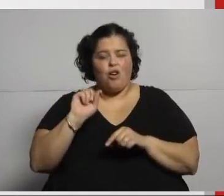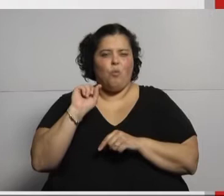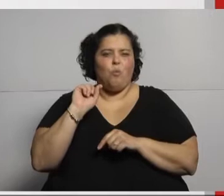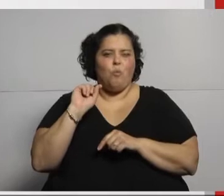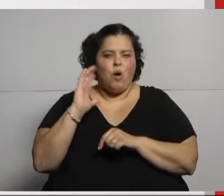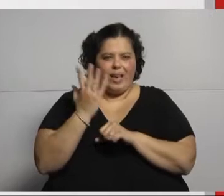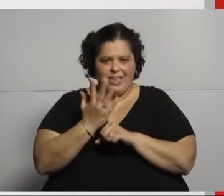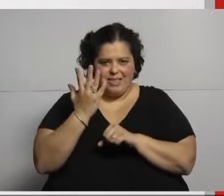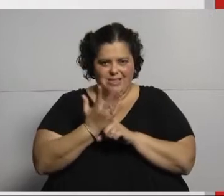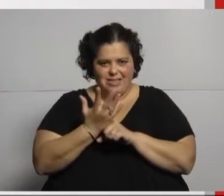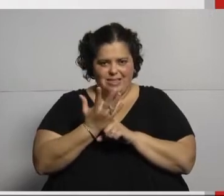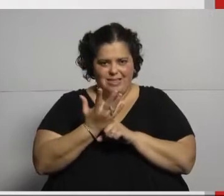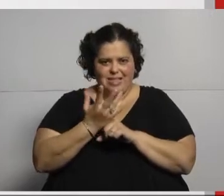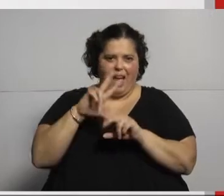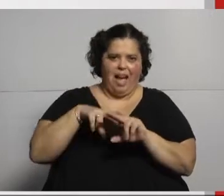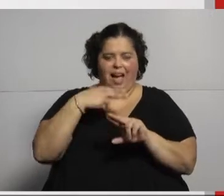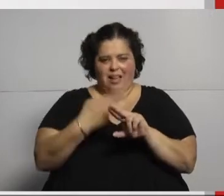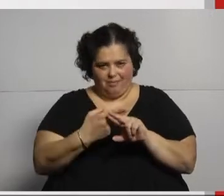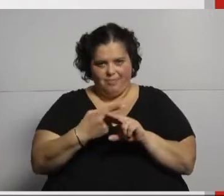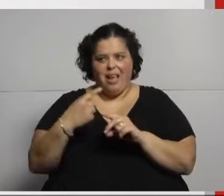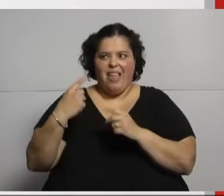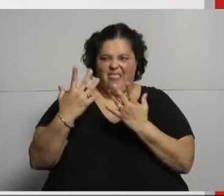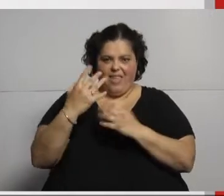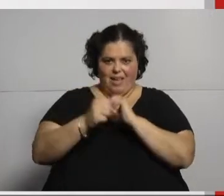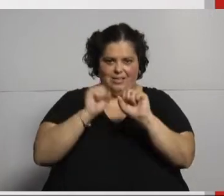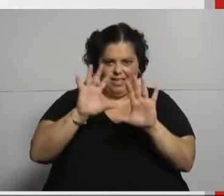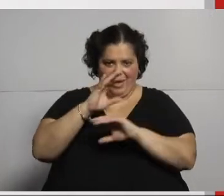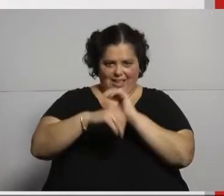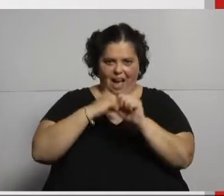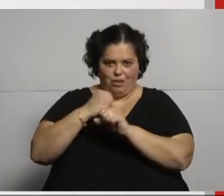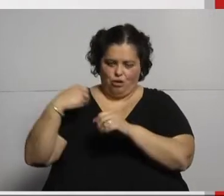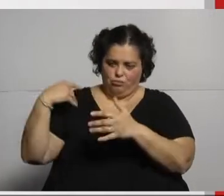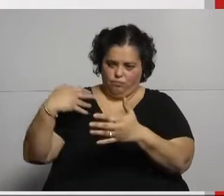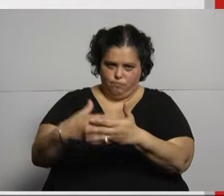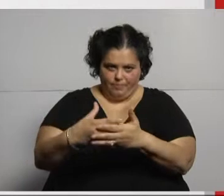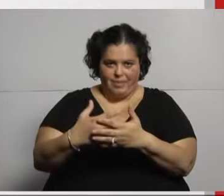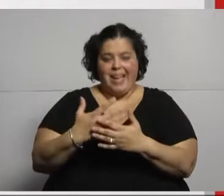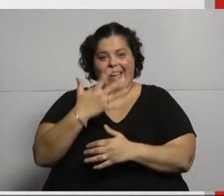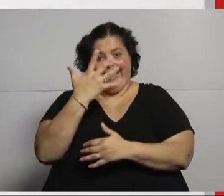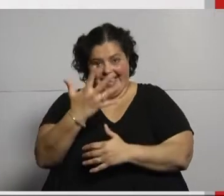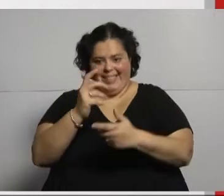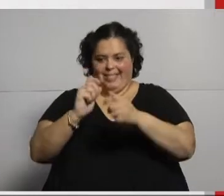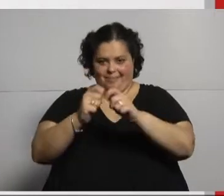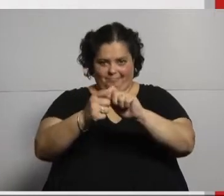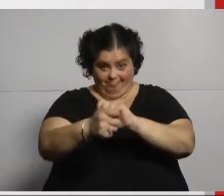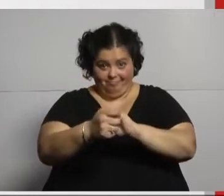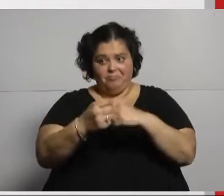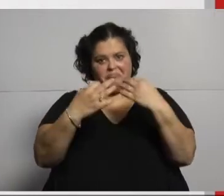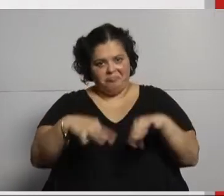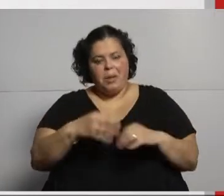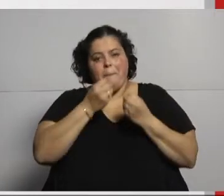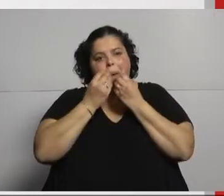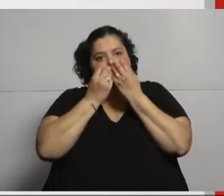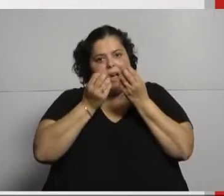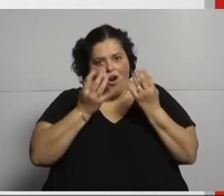quinta edición a lo largo de estos últimos 10 años de portal web en la intención que sea una herramienta mucho más intuitiva para